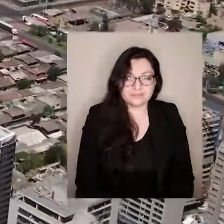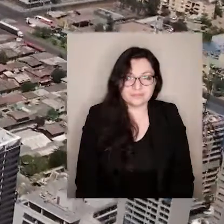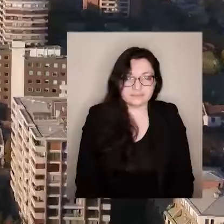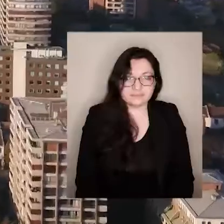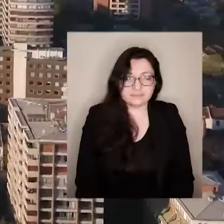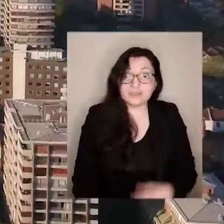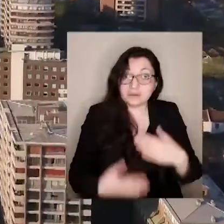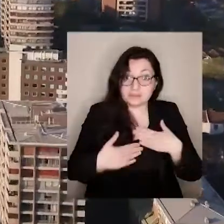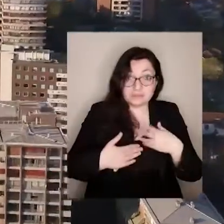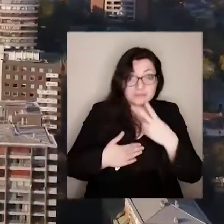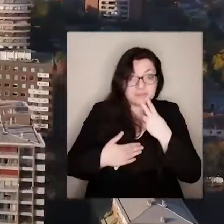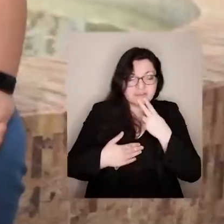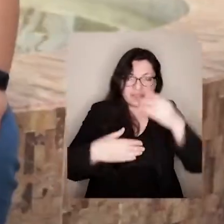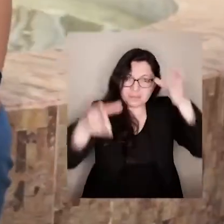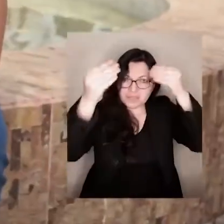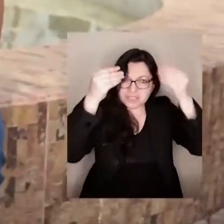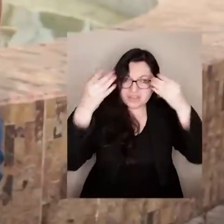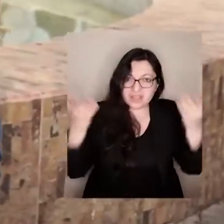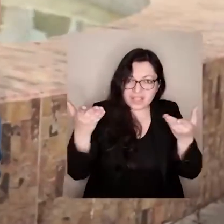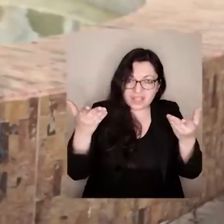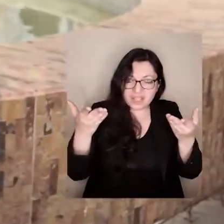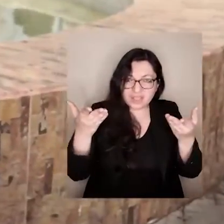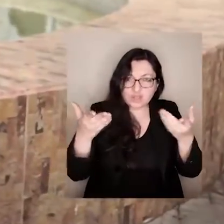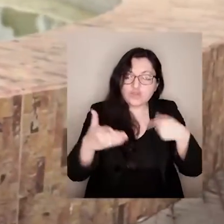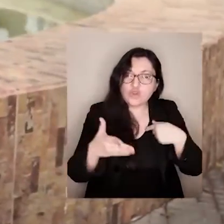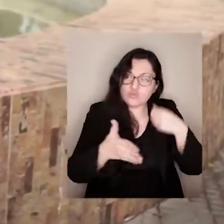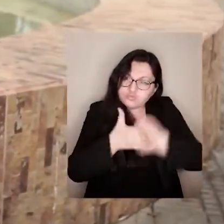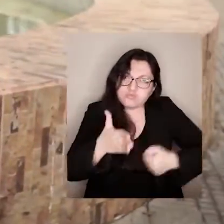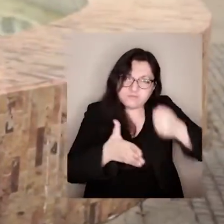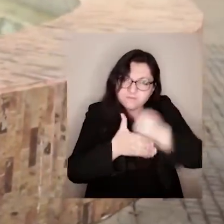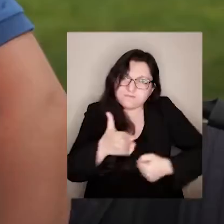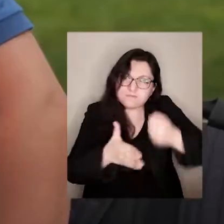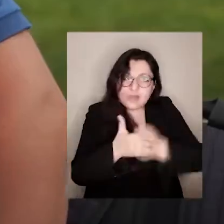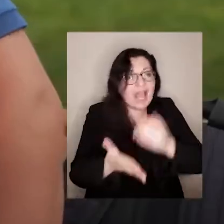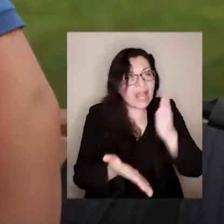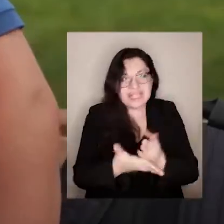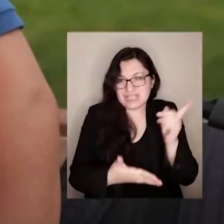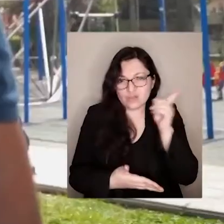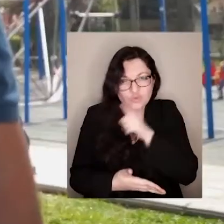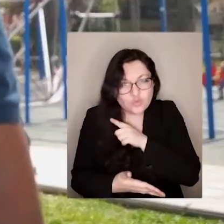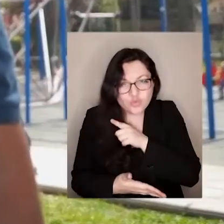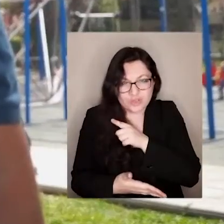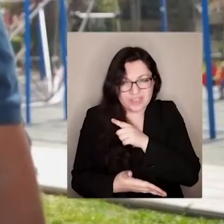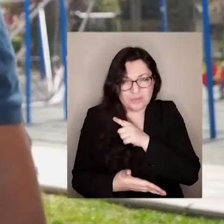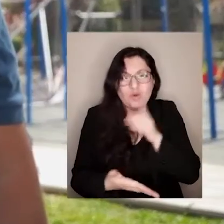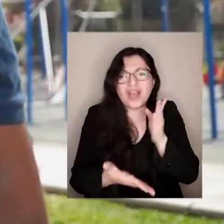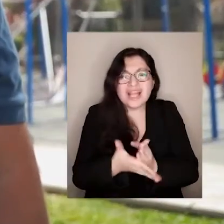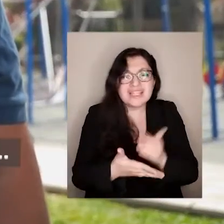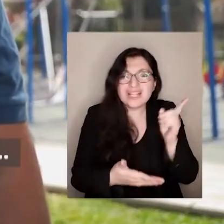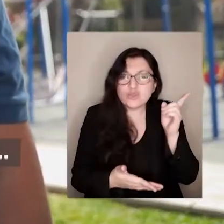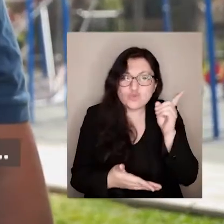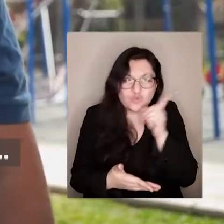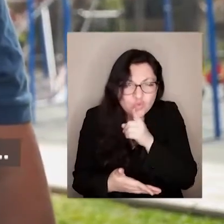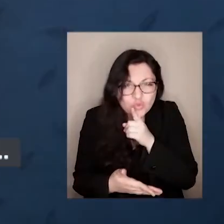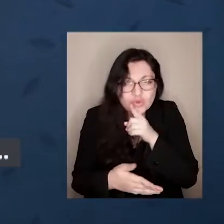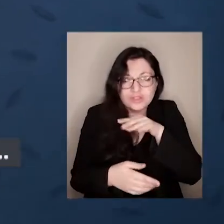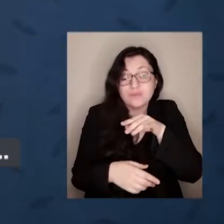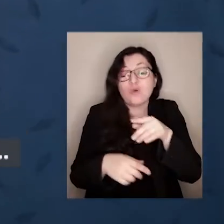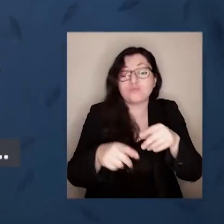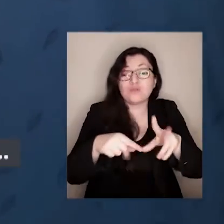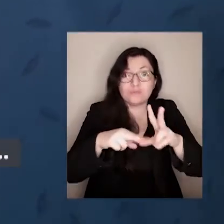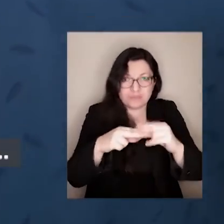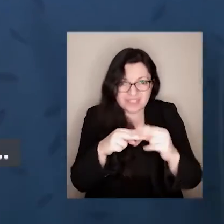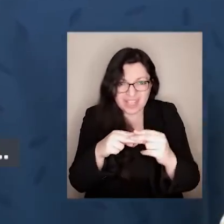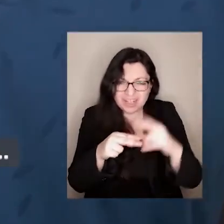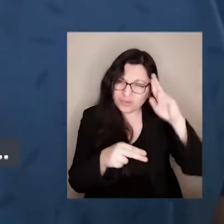A mí la vida me ha enseñado que no se deja de luchar hasta el último segundo, hasta la última pelota, hasta el último penal. ¿Se acuerdan de los penales